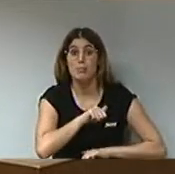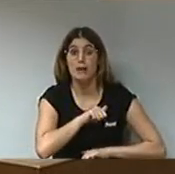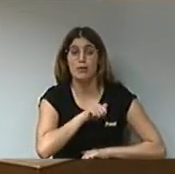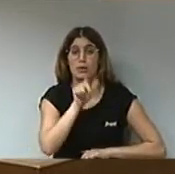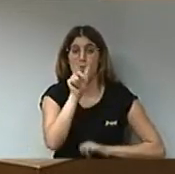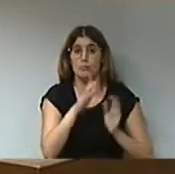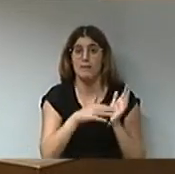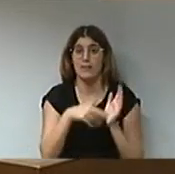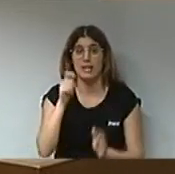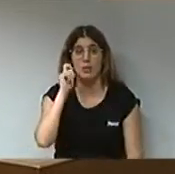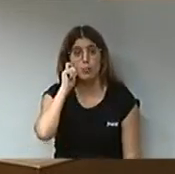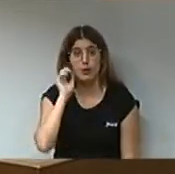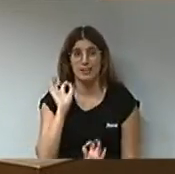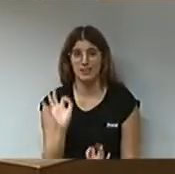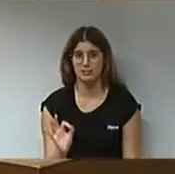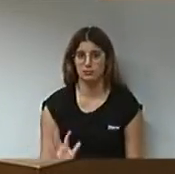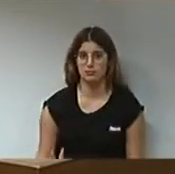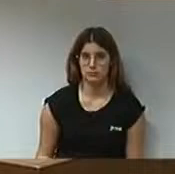mujeres.